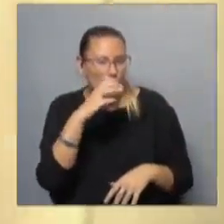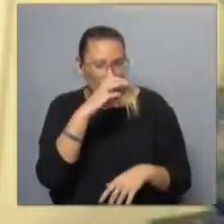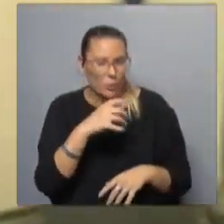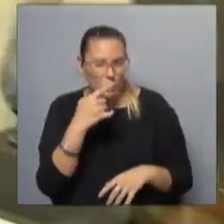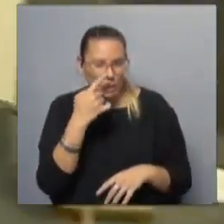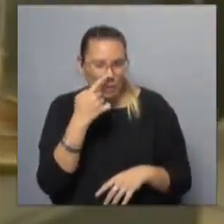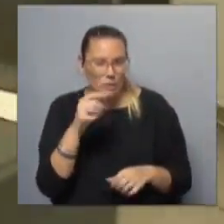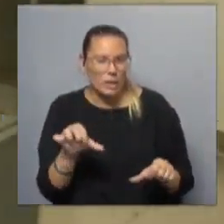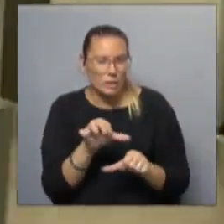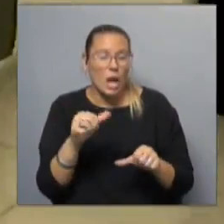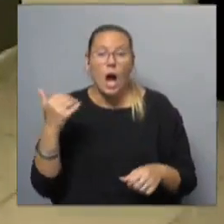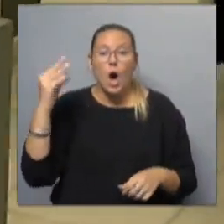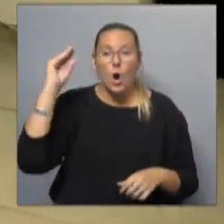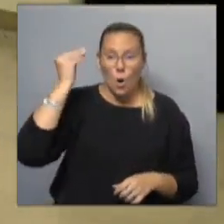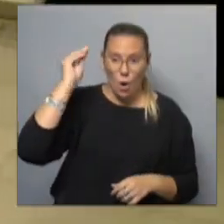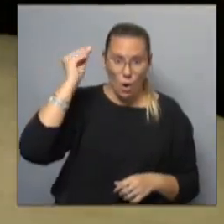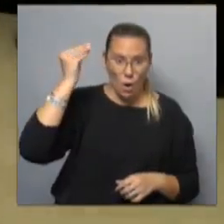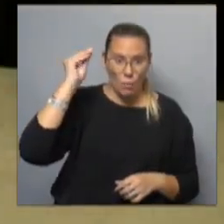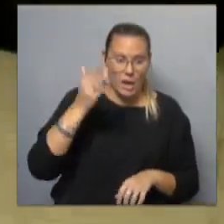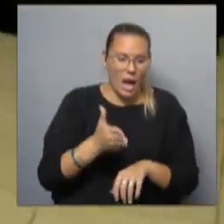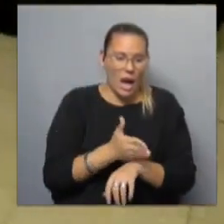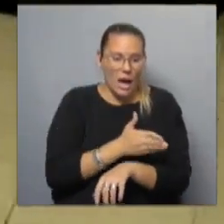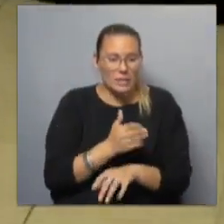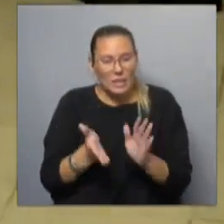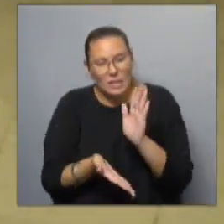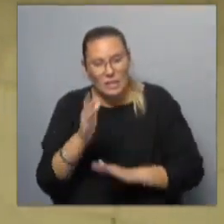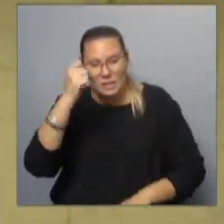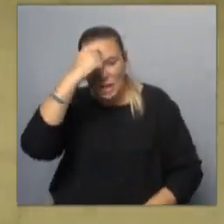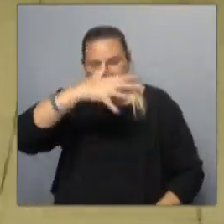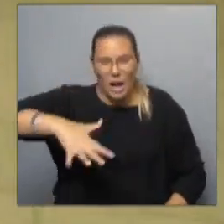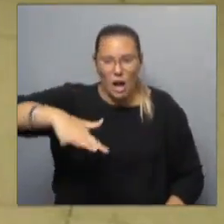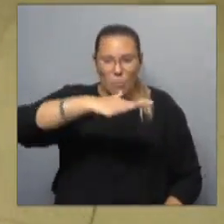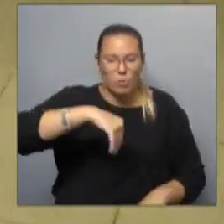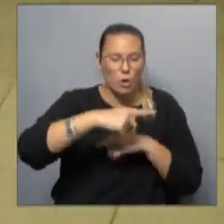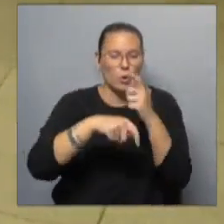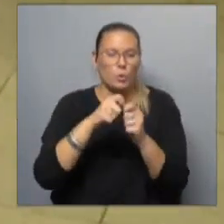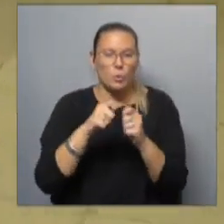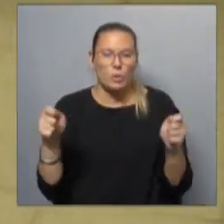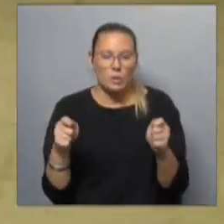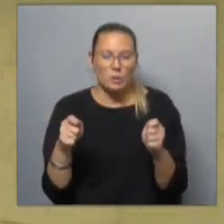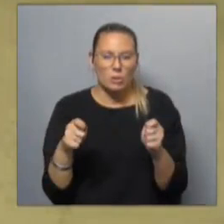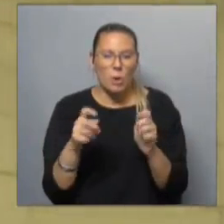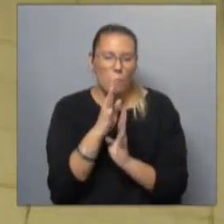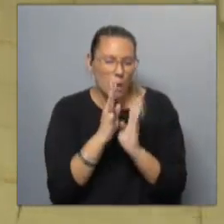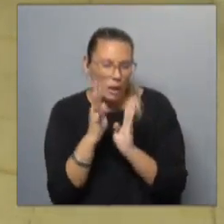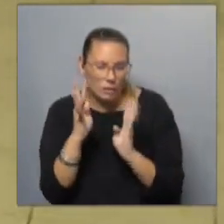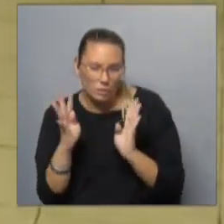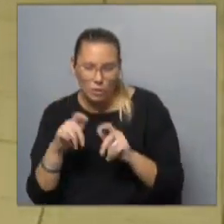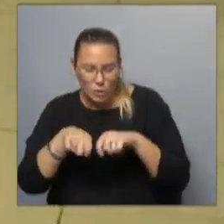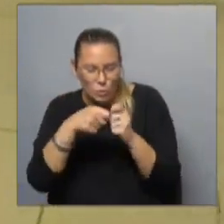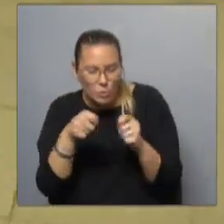es los jóvenes, antes de retirarse del campo, hacen un nudito en las hierbas del campo como